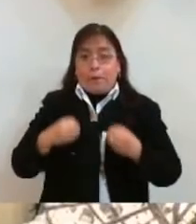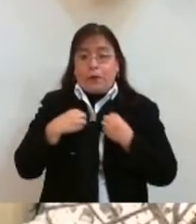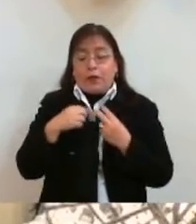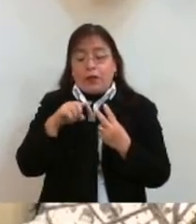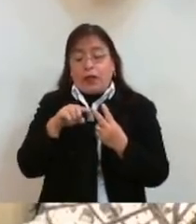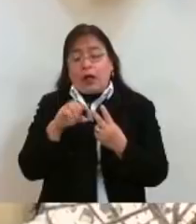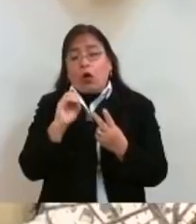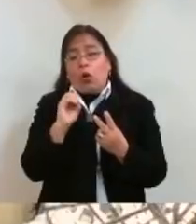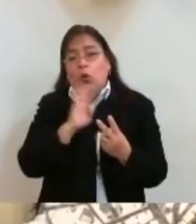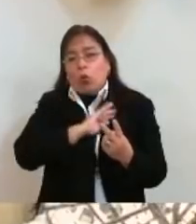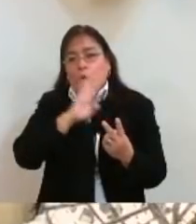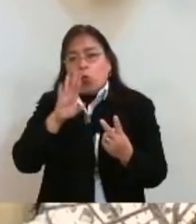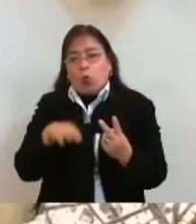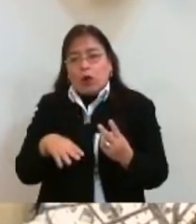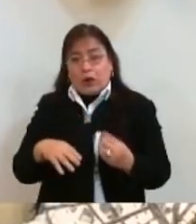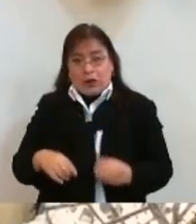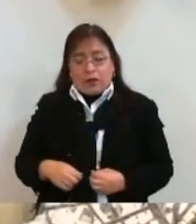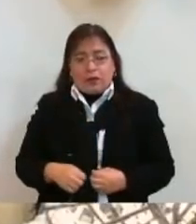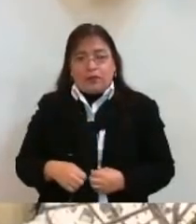Pero en Cristo